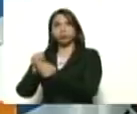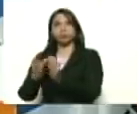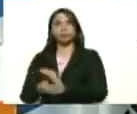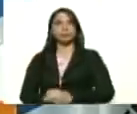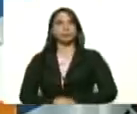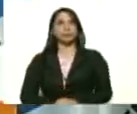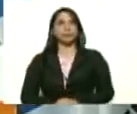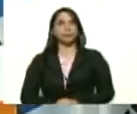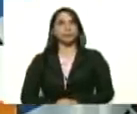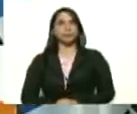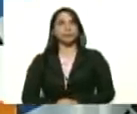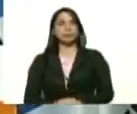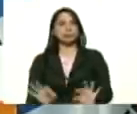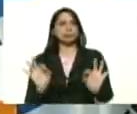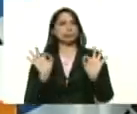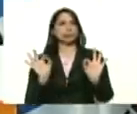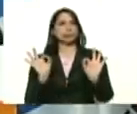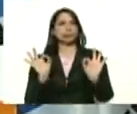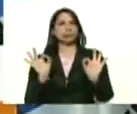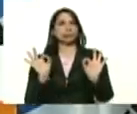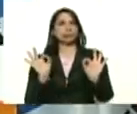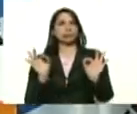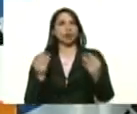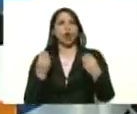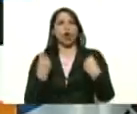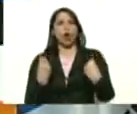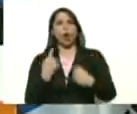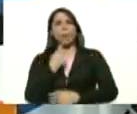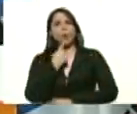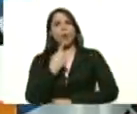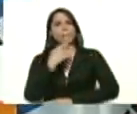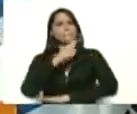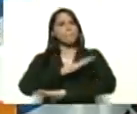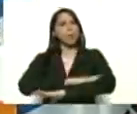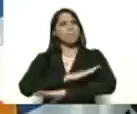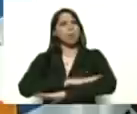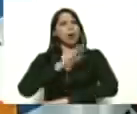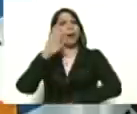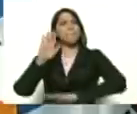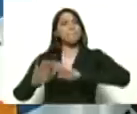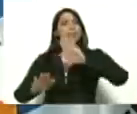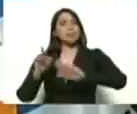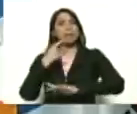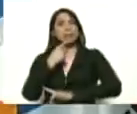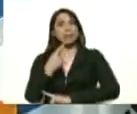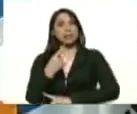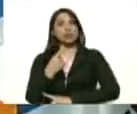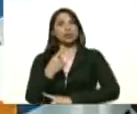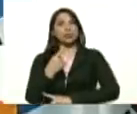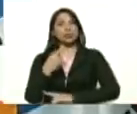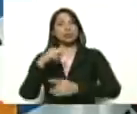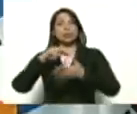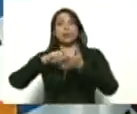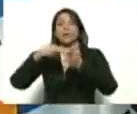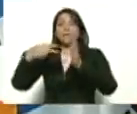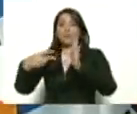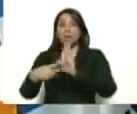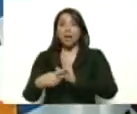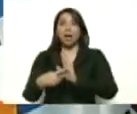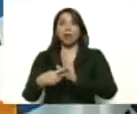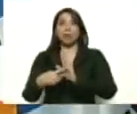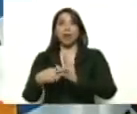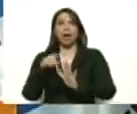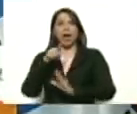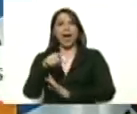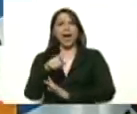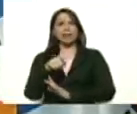vamos a decirlo así, estricto, de cómo ha sido el comportamiento, a pesar de lo que he señalado, que ha significado un crimen